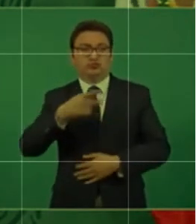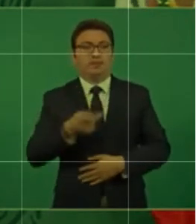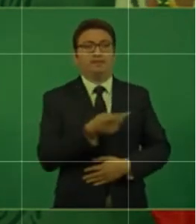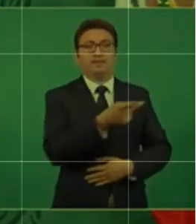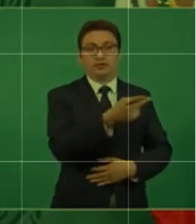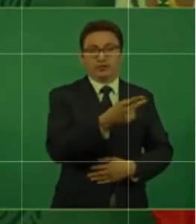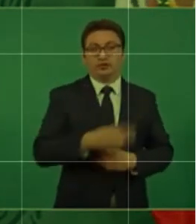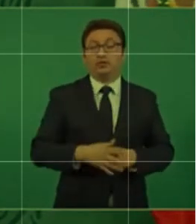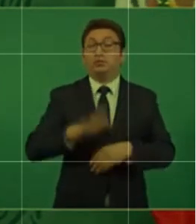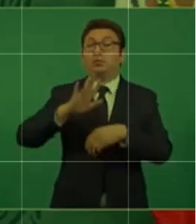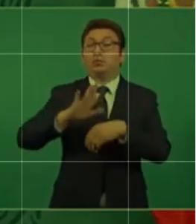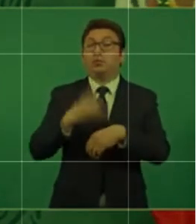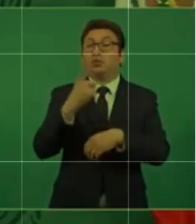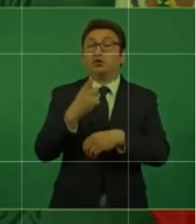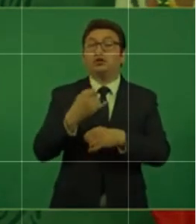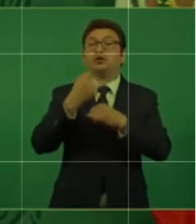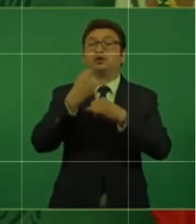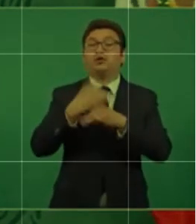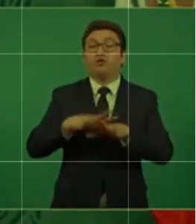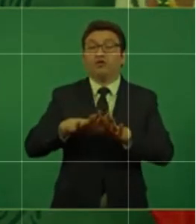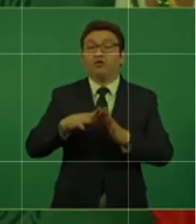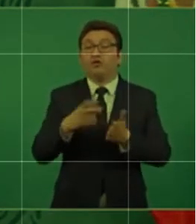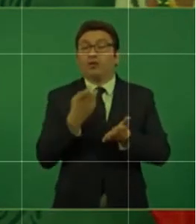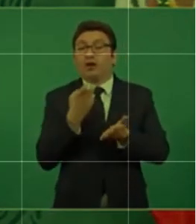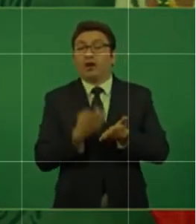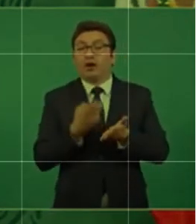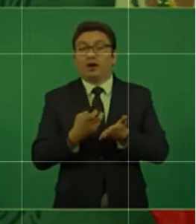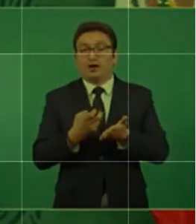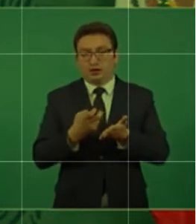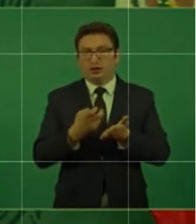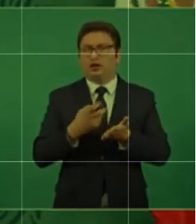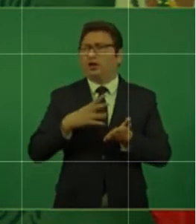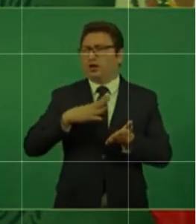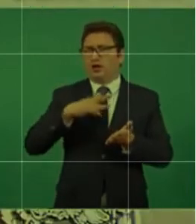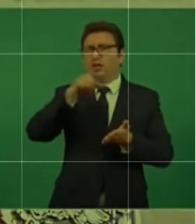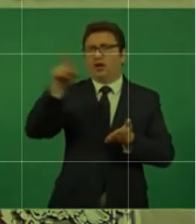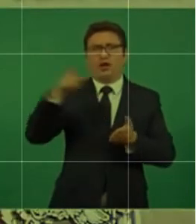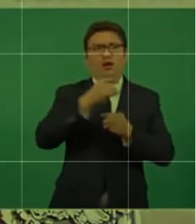porque es una información que está disponible.